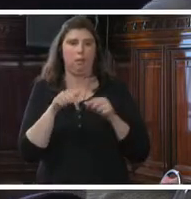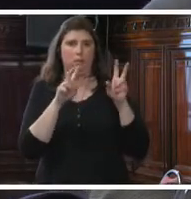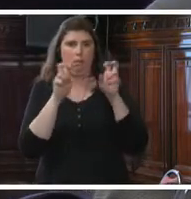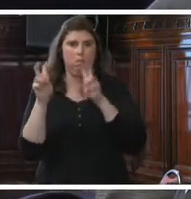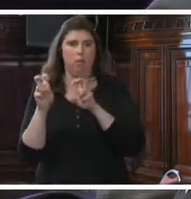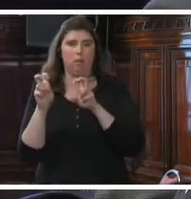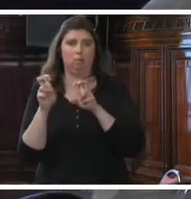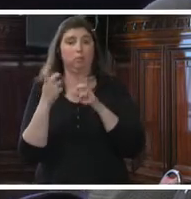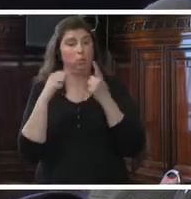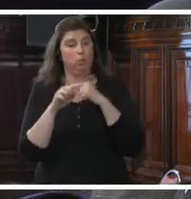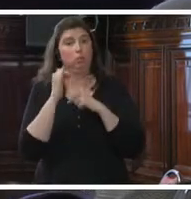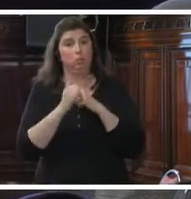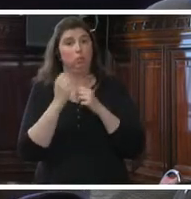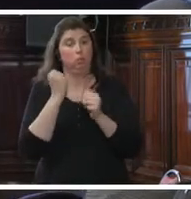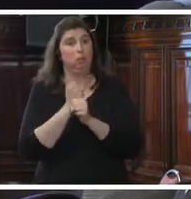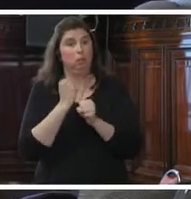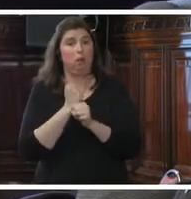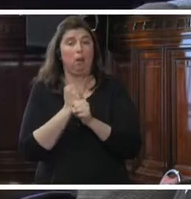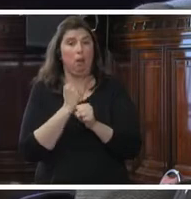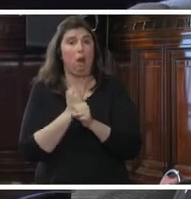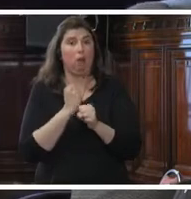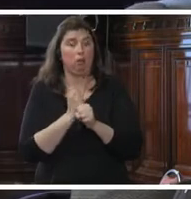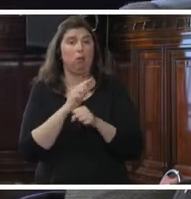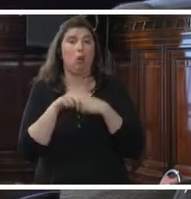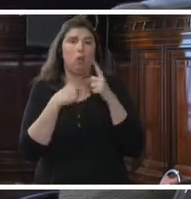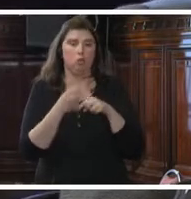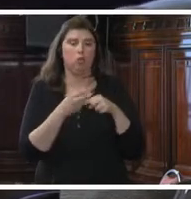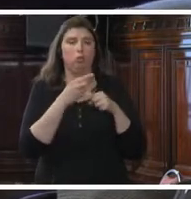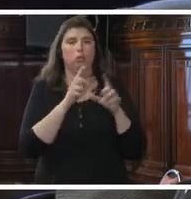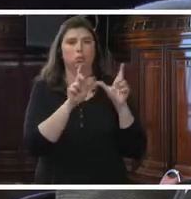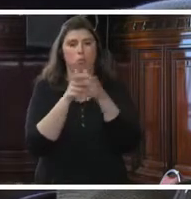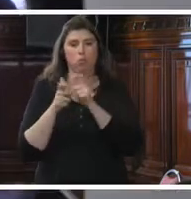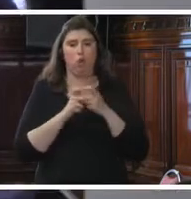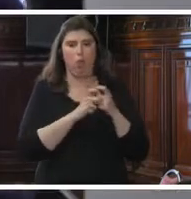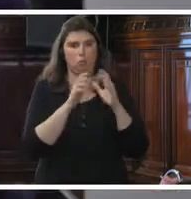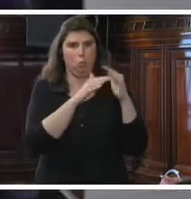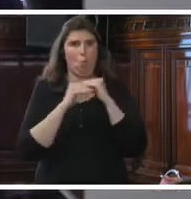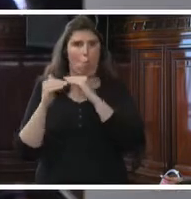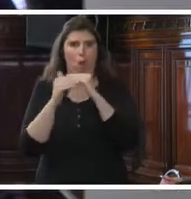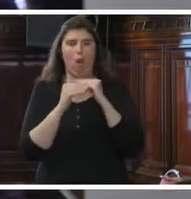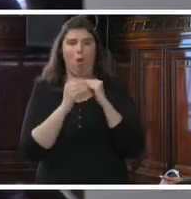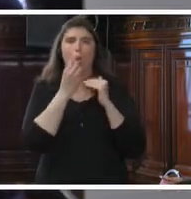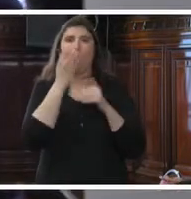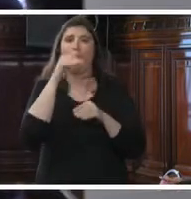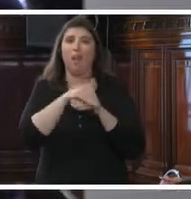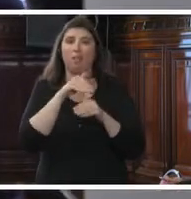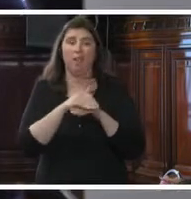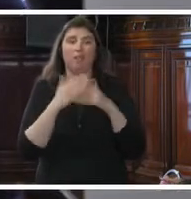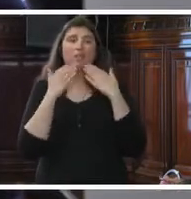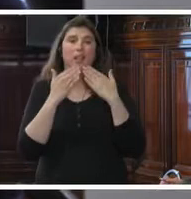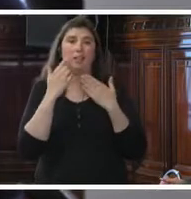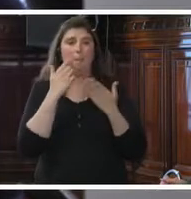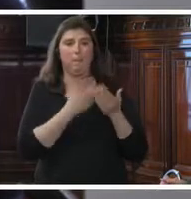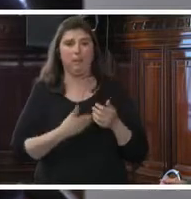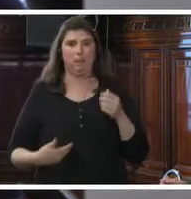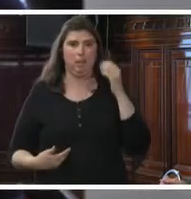other rapporteurships with an interest. Bueno, buenas tardes a todos ustedes. Gracias, Presidenta. Y